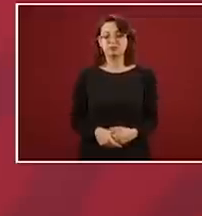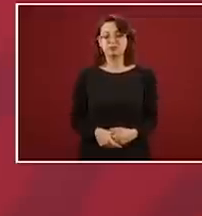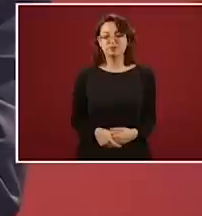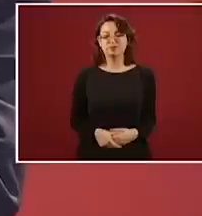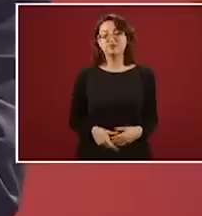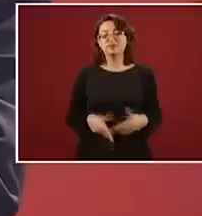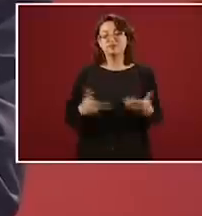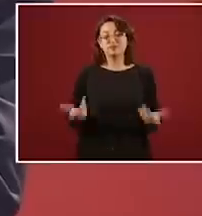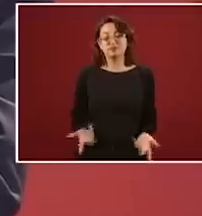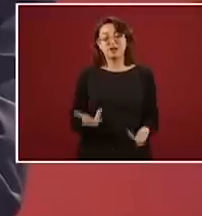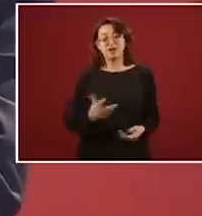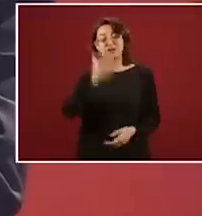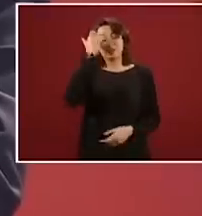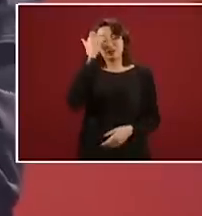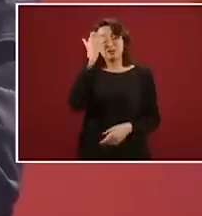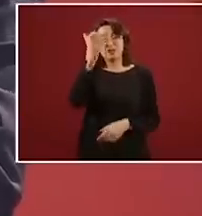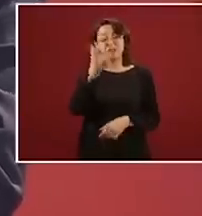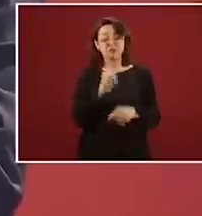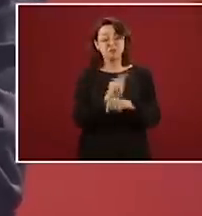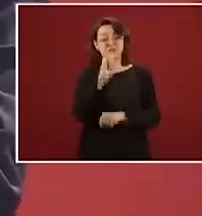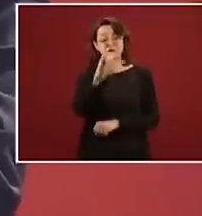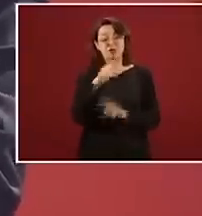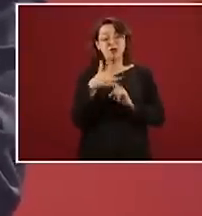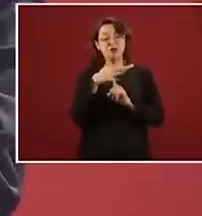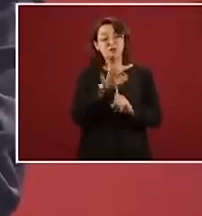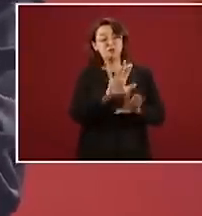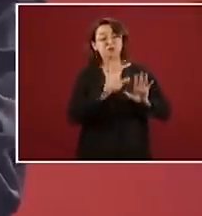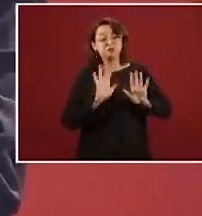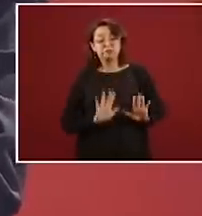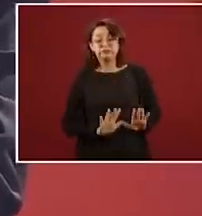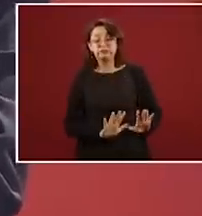esta flotilla, más nos cuesta,